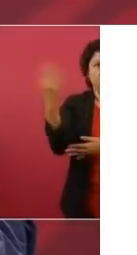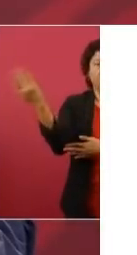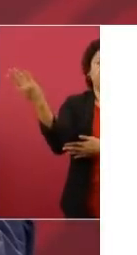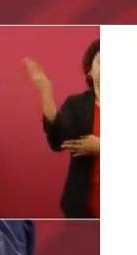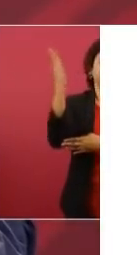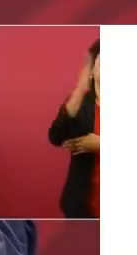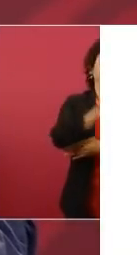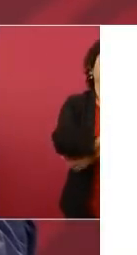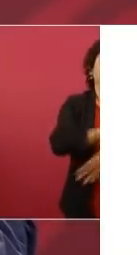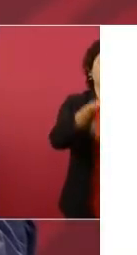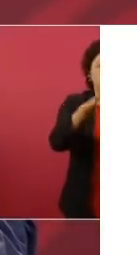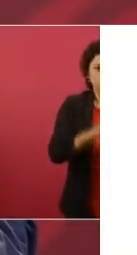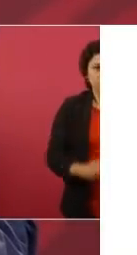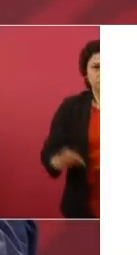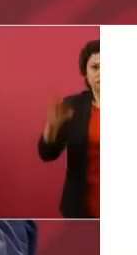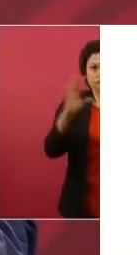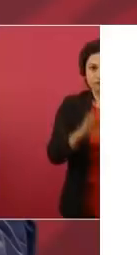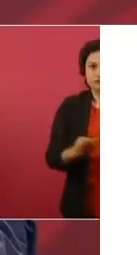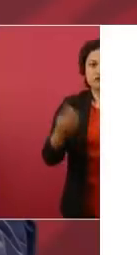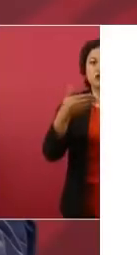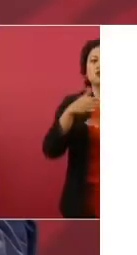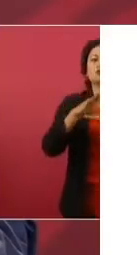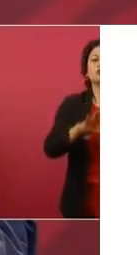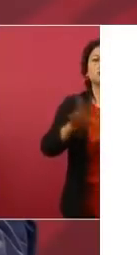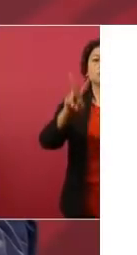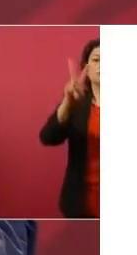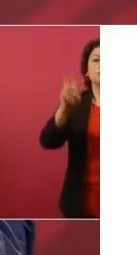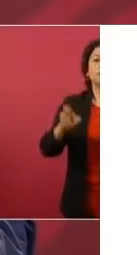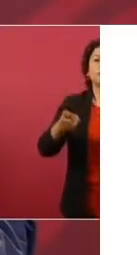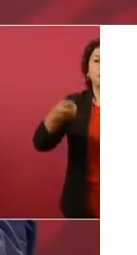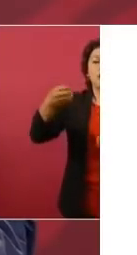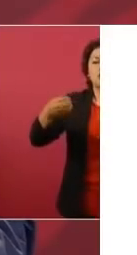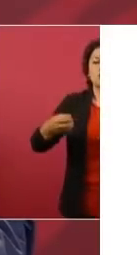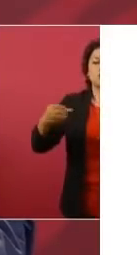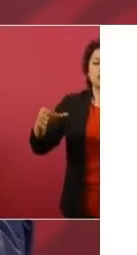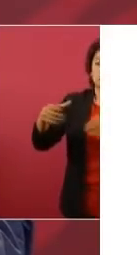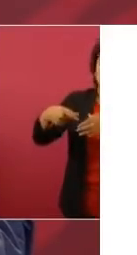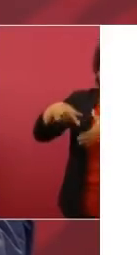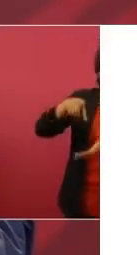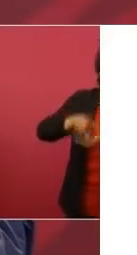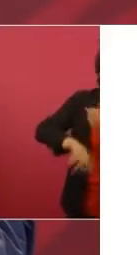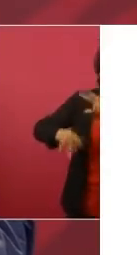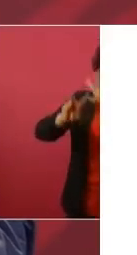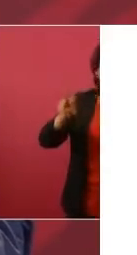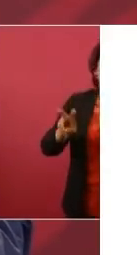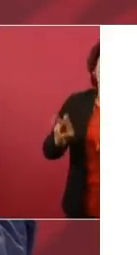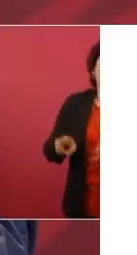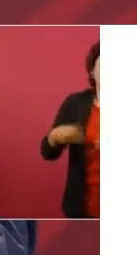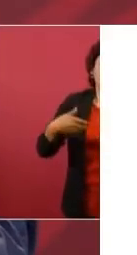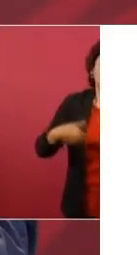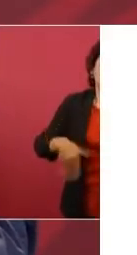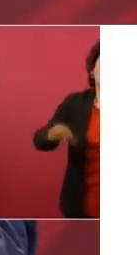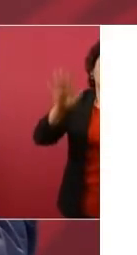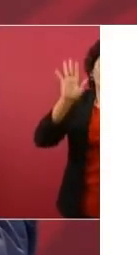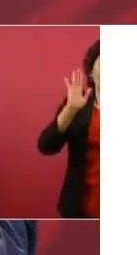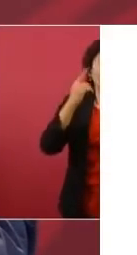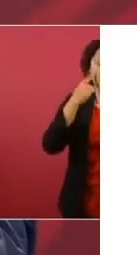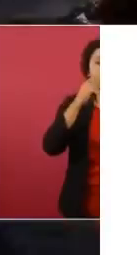pleitos judiciales por ejemplo de las herencias